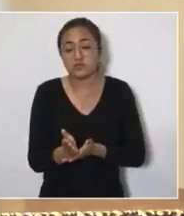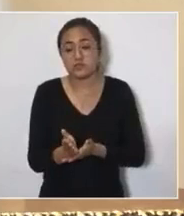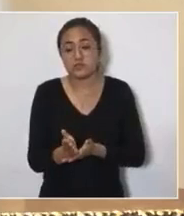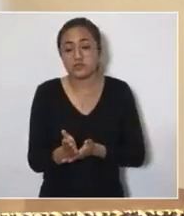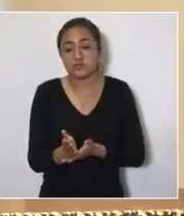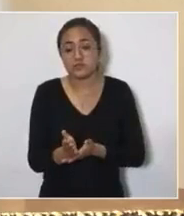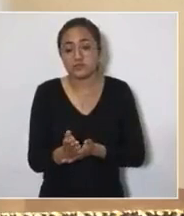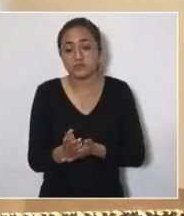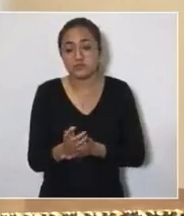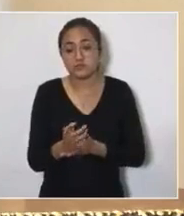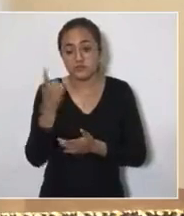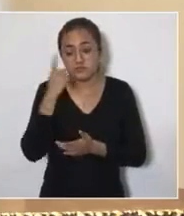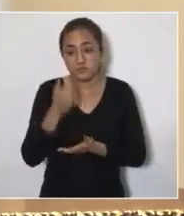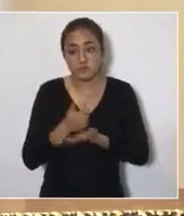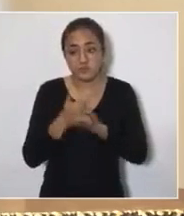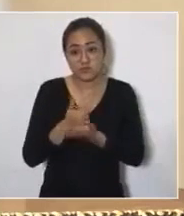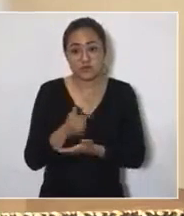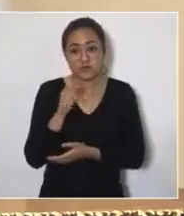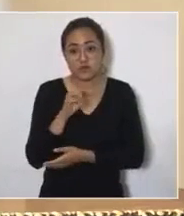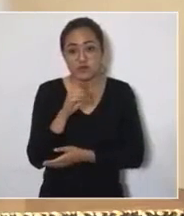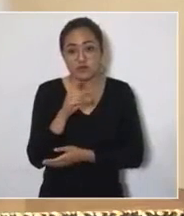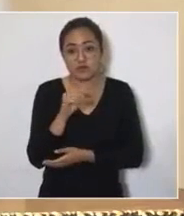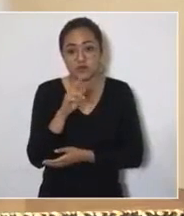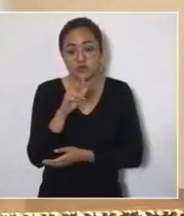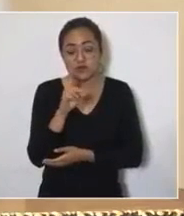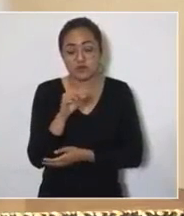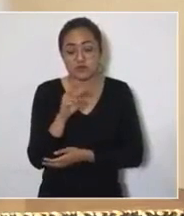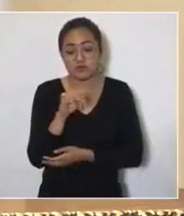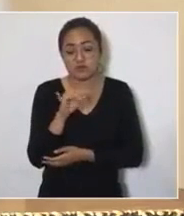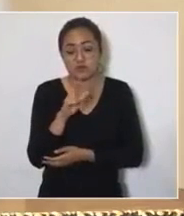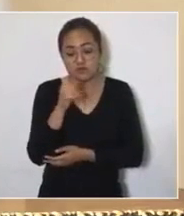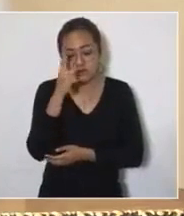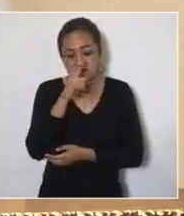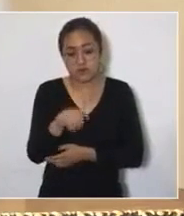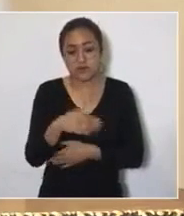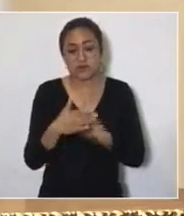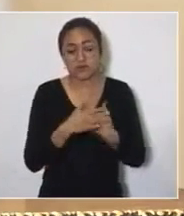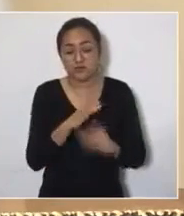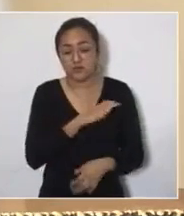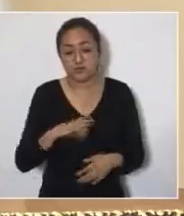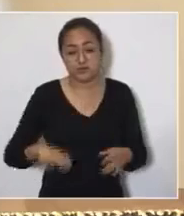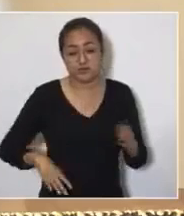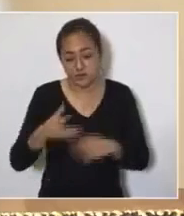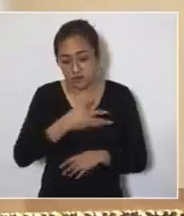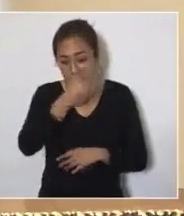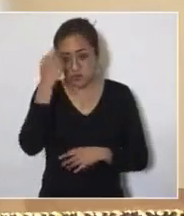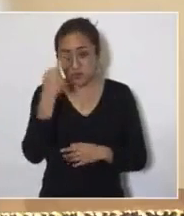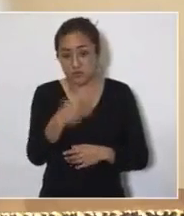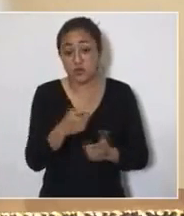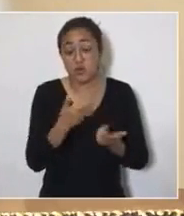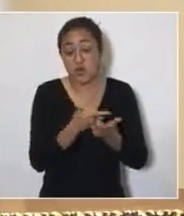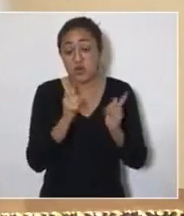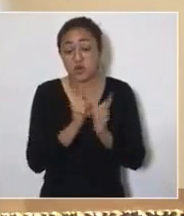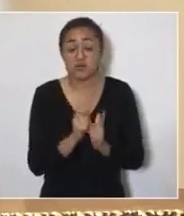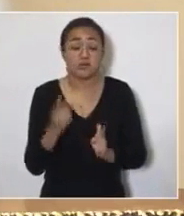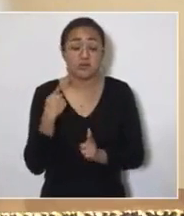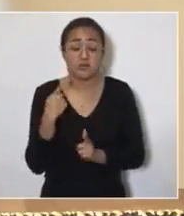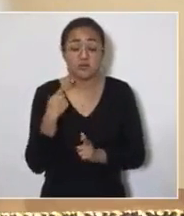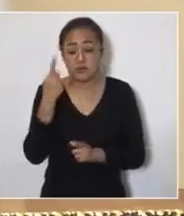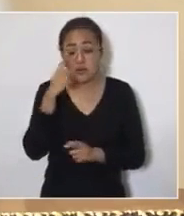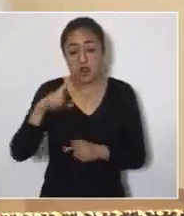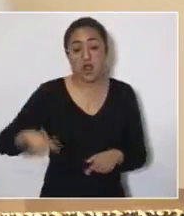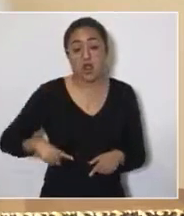a favor de Eduardo Rivera en la cantidad en Buscar de la candidatura dentro de su partido por